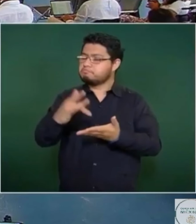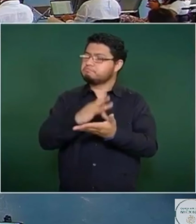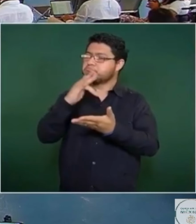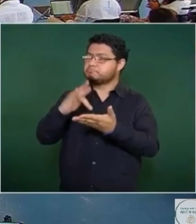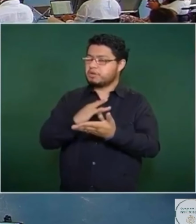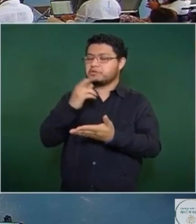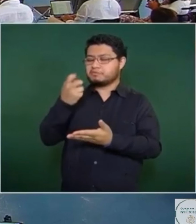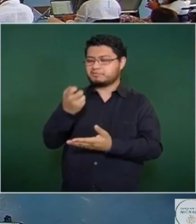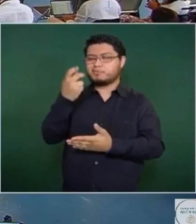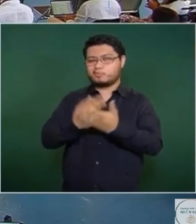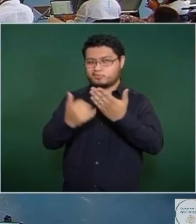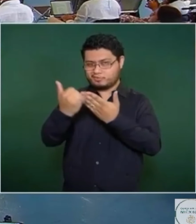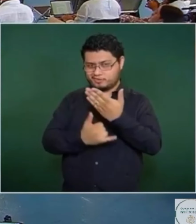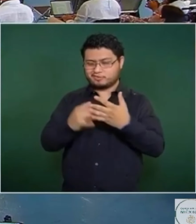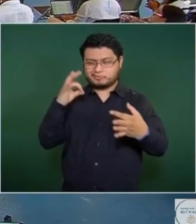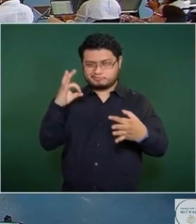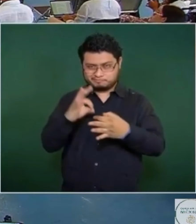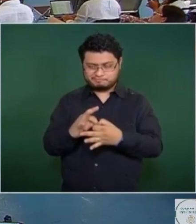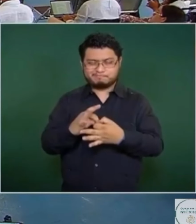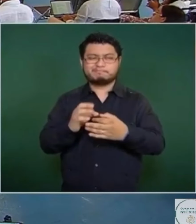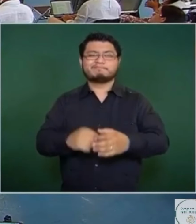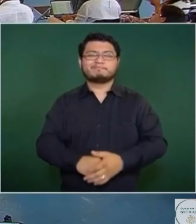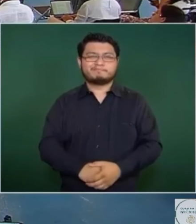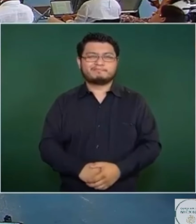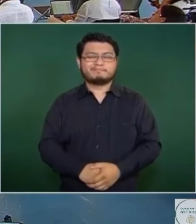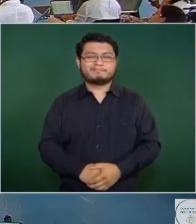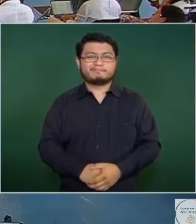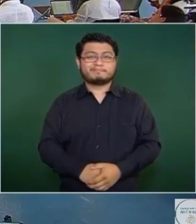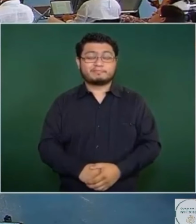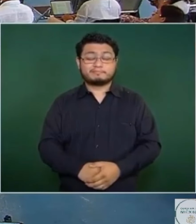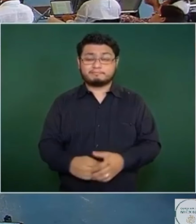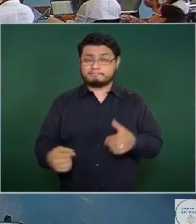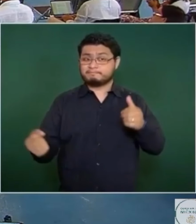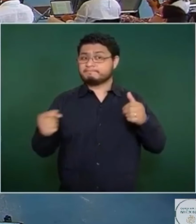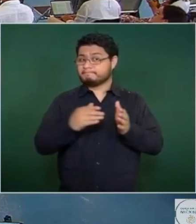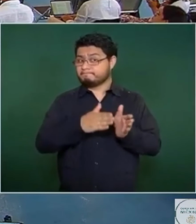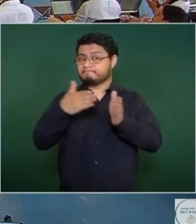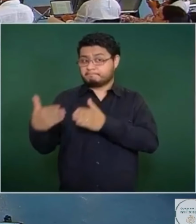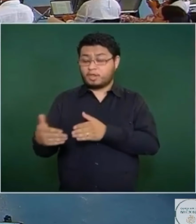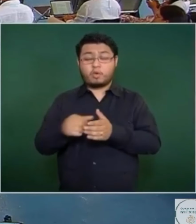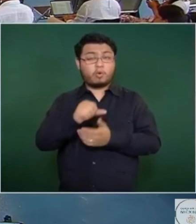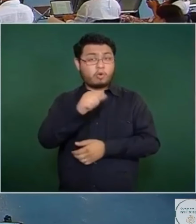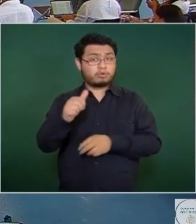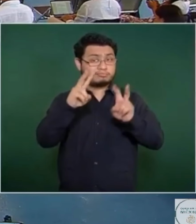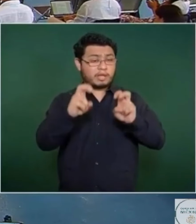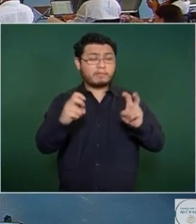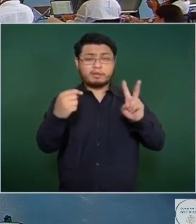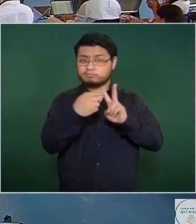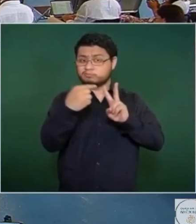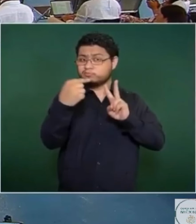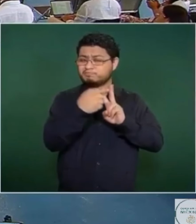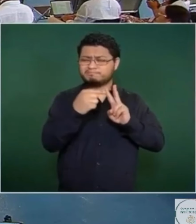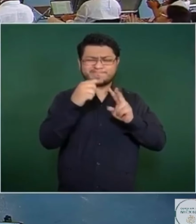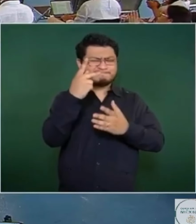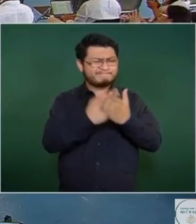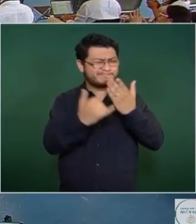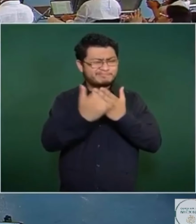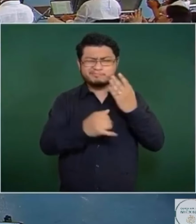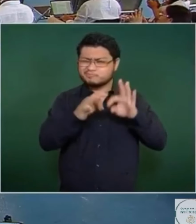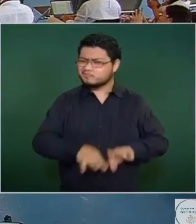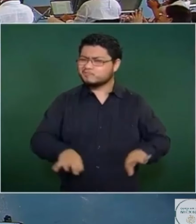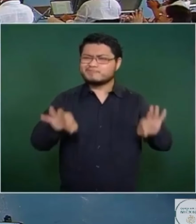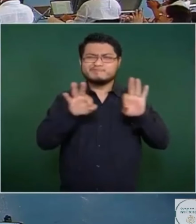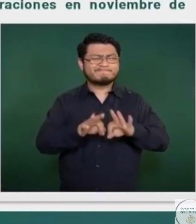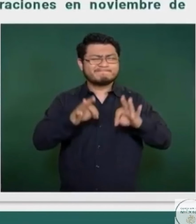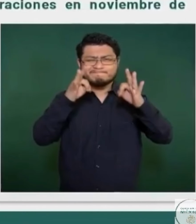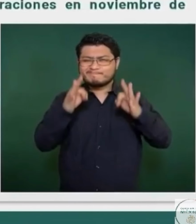concretar este proyecto. Siguiente, por favor. Dos proyectos importantísimos para Yucatán y para nuestra suficiencia energética de